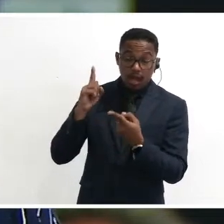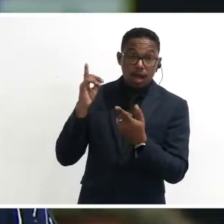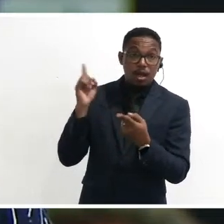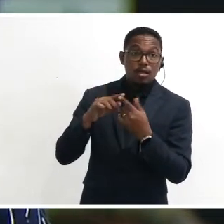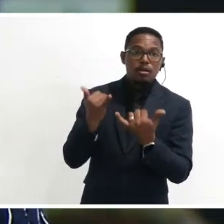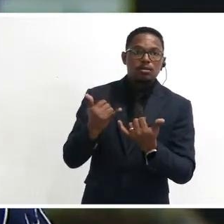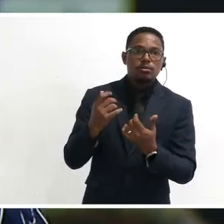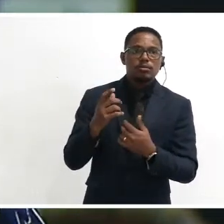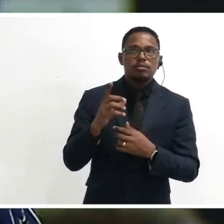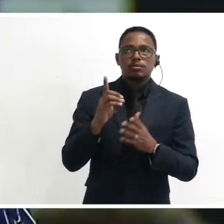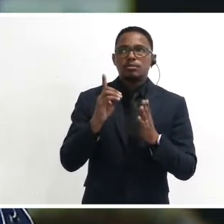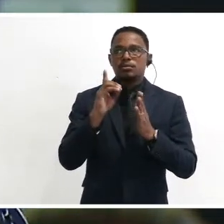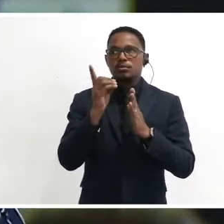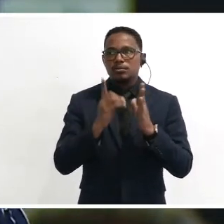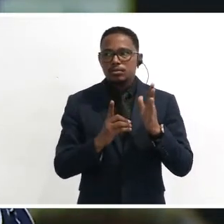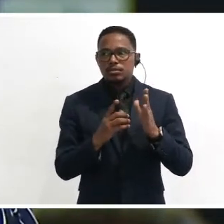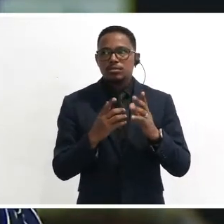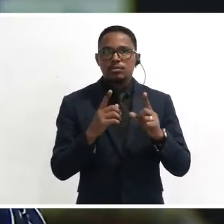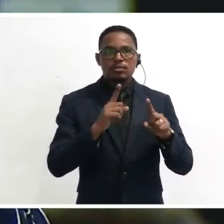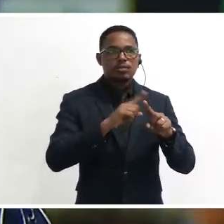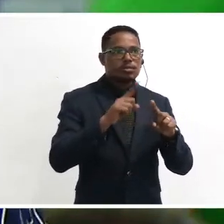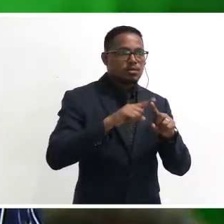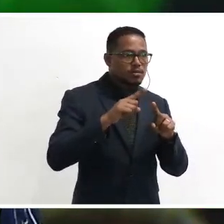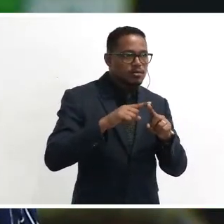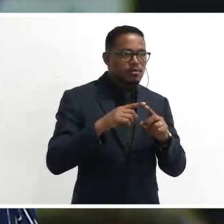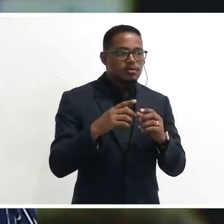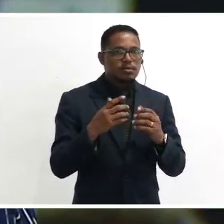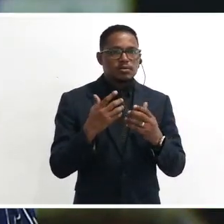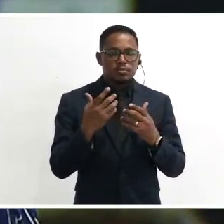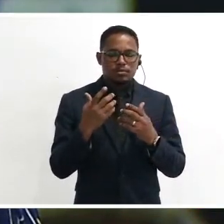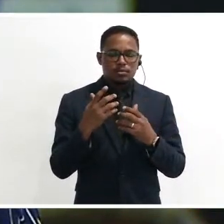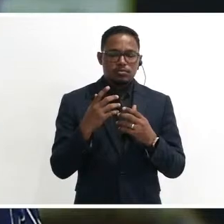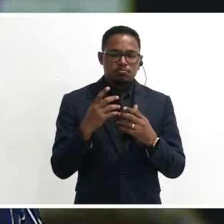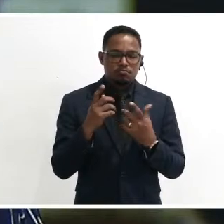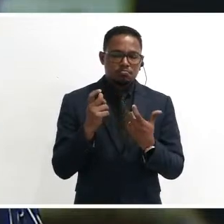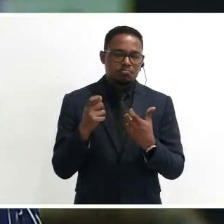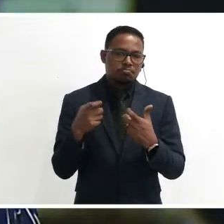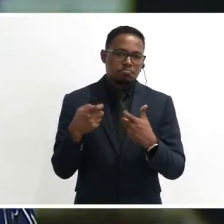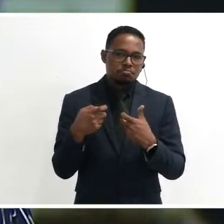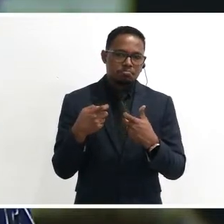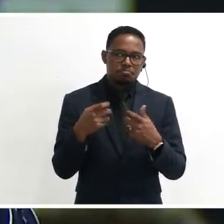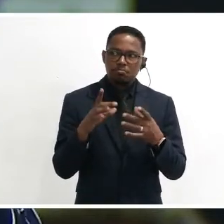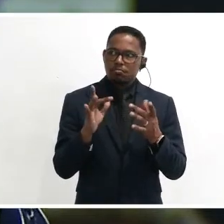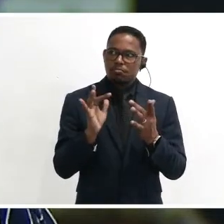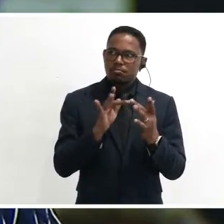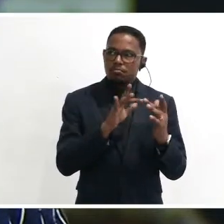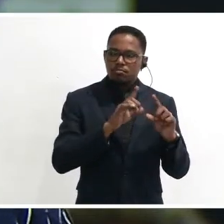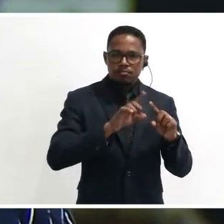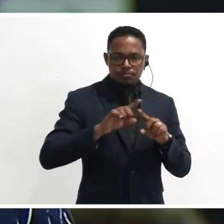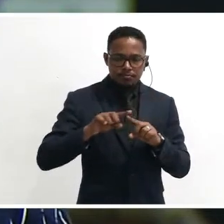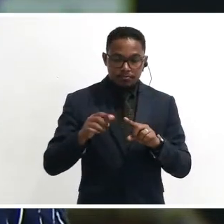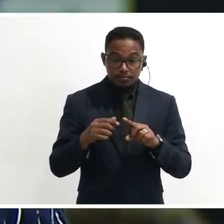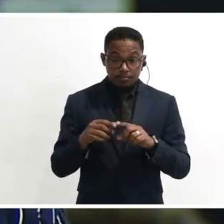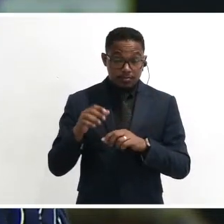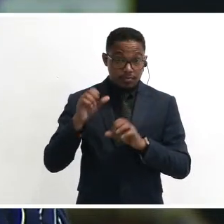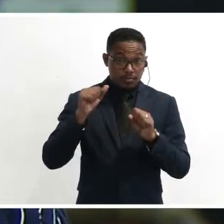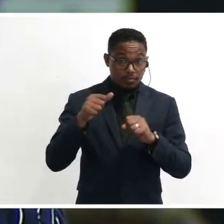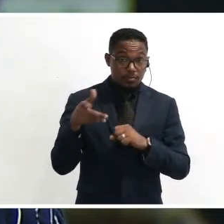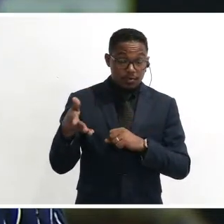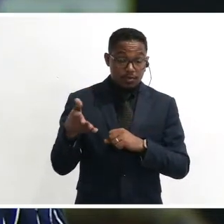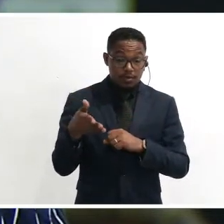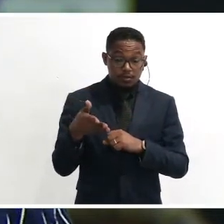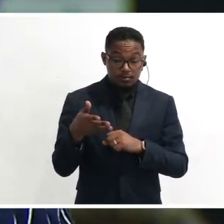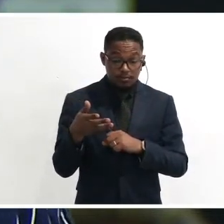solo tipo o diferentes tipos de interconexiones. Y la segunda pregunta es, ¿puede un